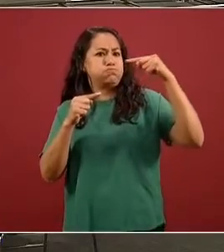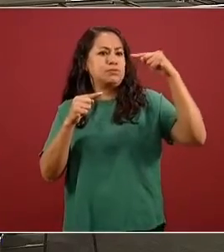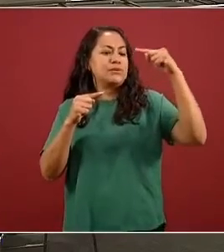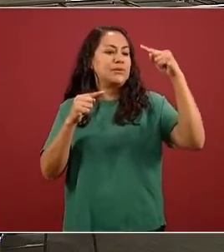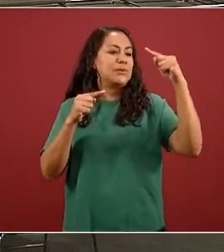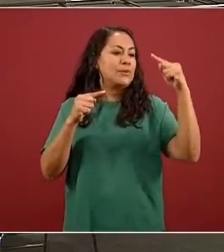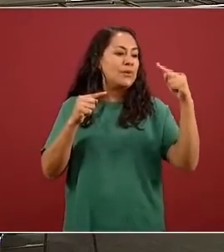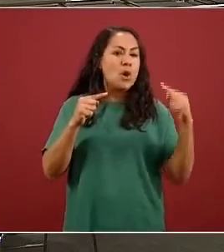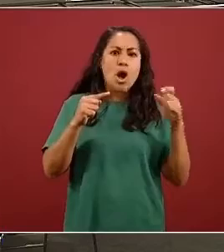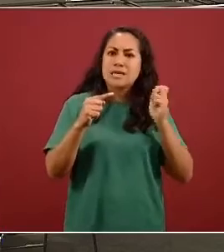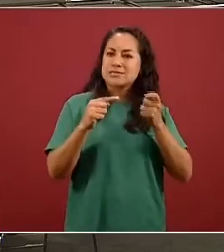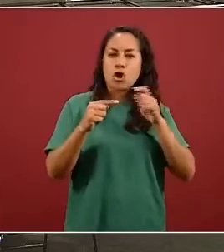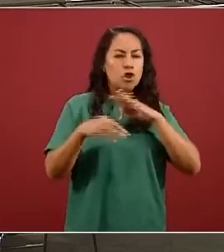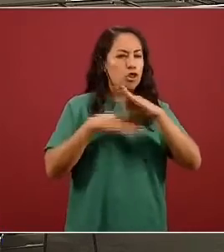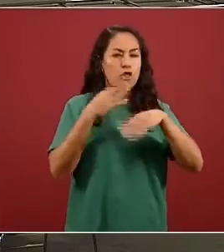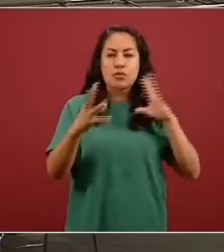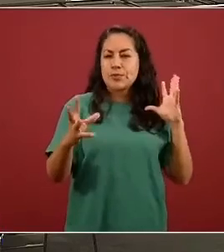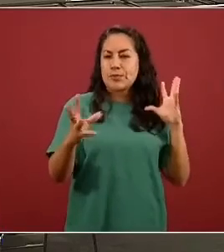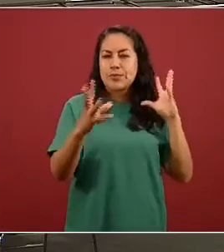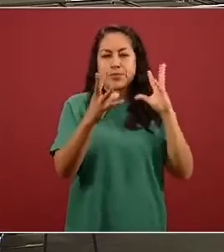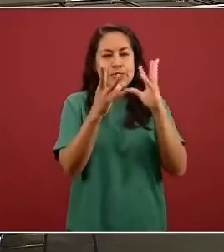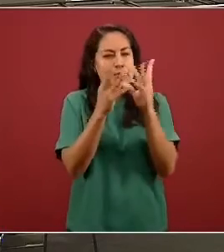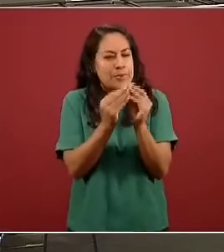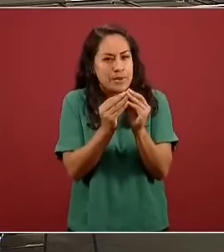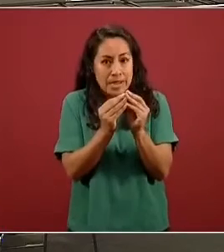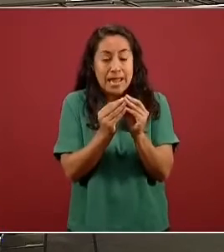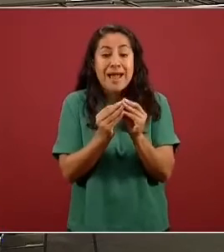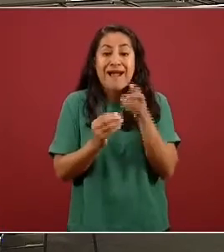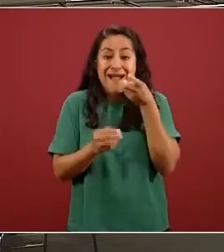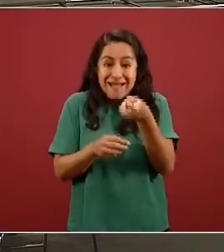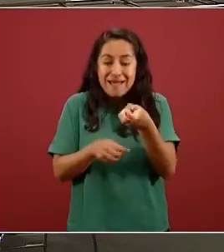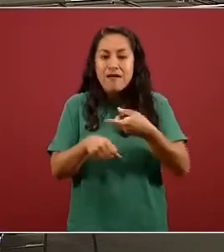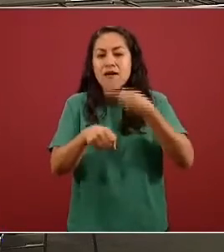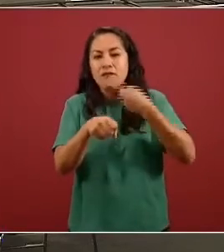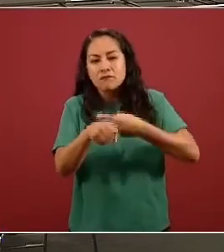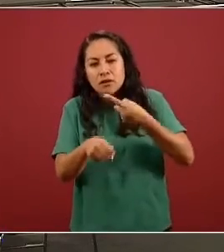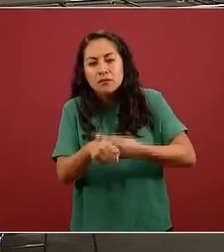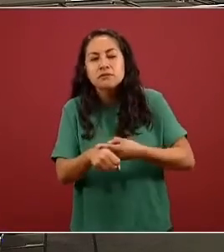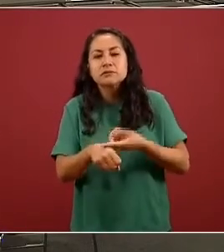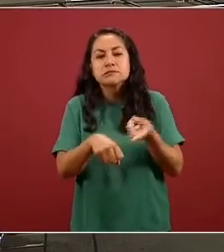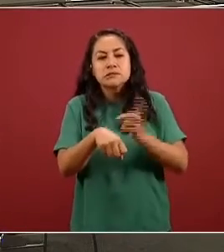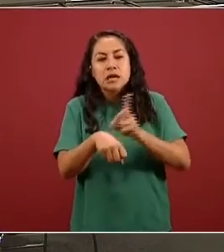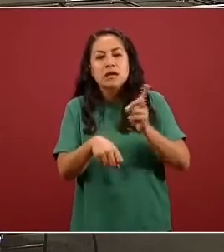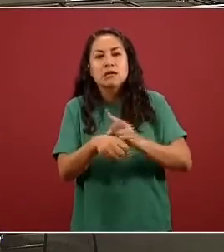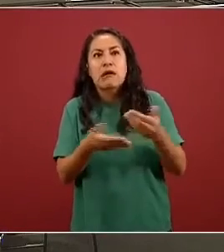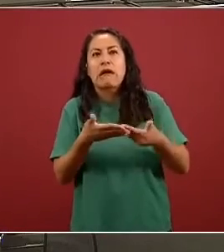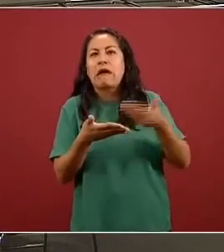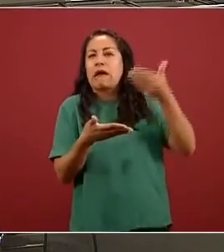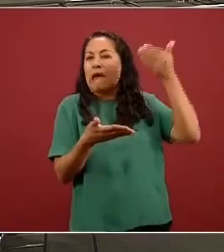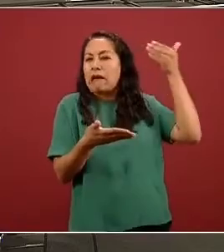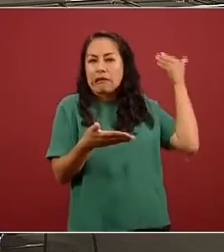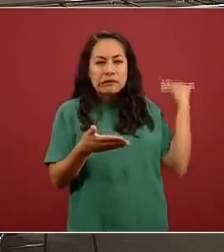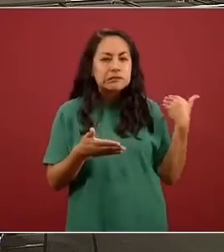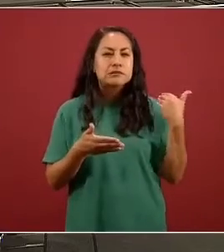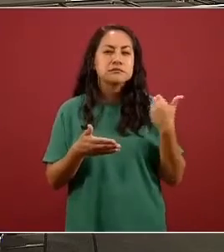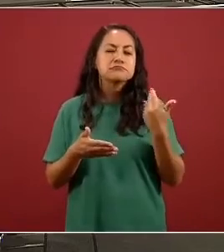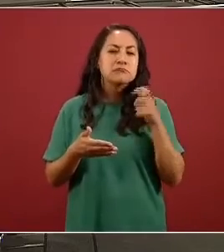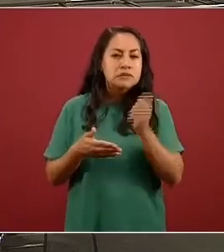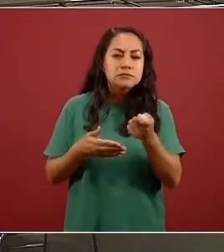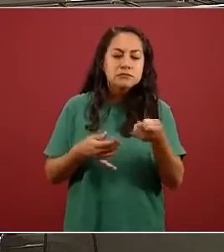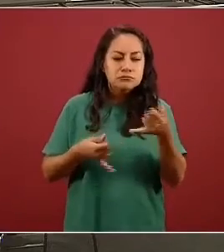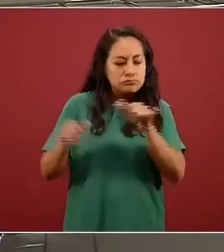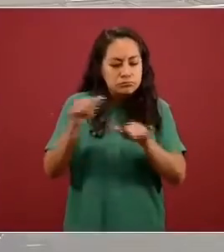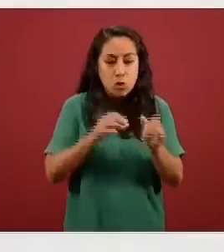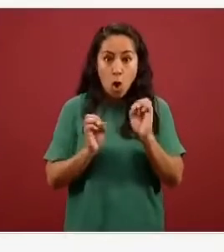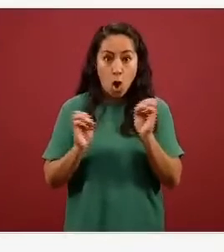casos acumulados desde que fueron sospechosos, independientemente de que después se hubieran confirmado, es decir, todas aquellas personas